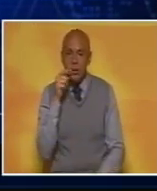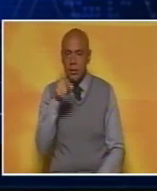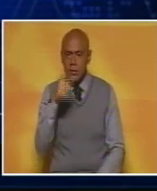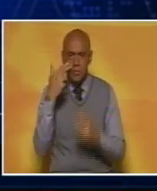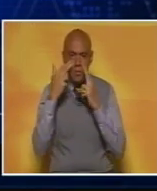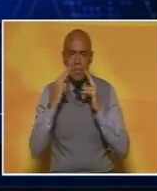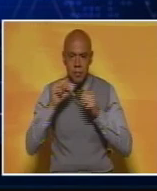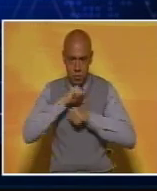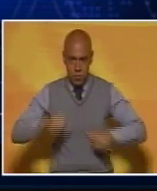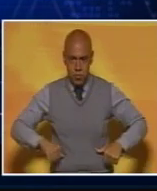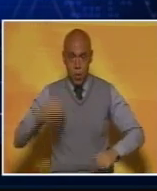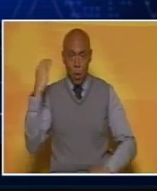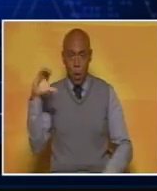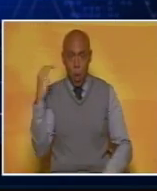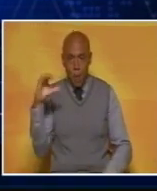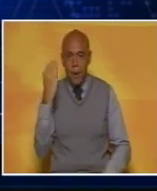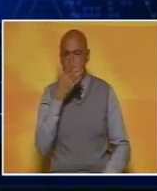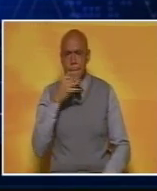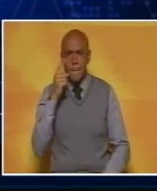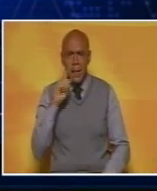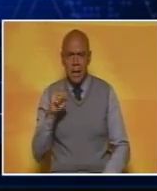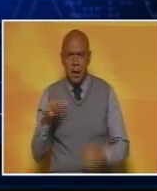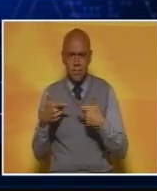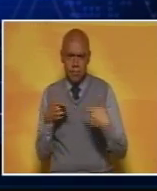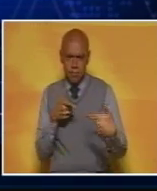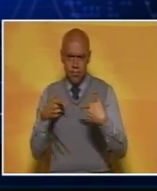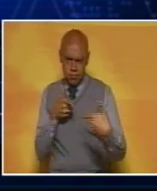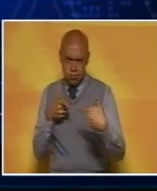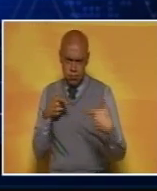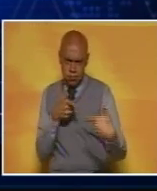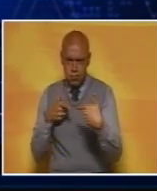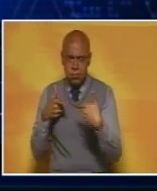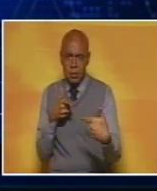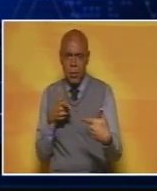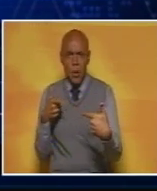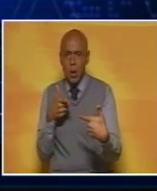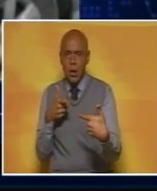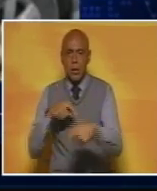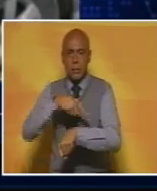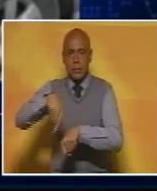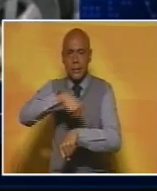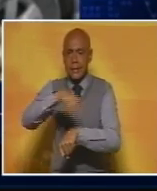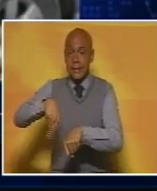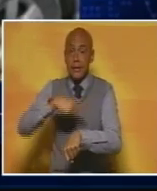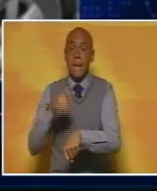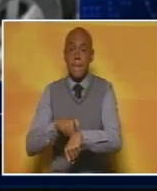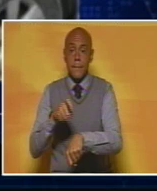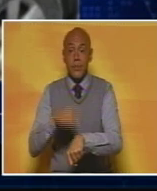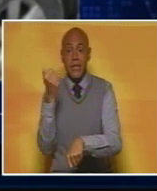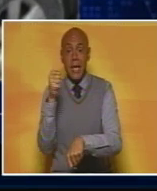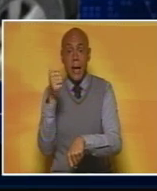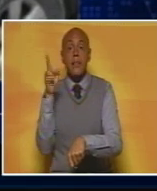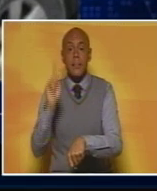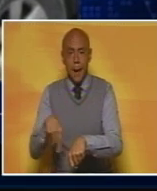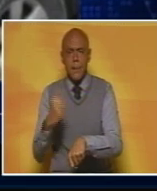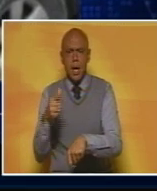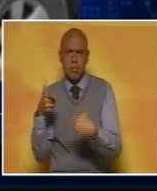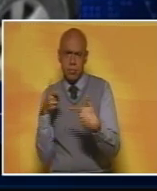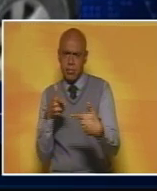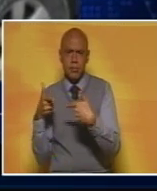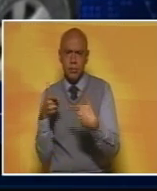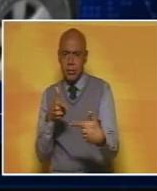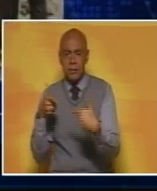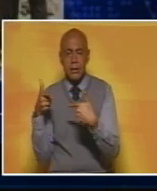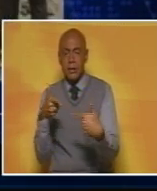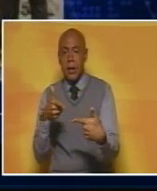FARC, y los atacantes habrían descargado ráfagas de disparos que duraron más de 10 minutos y también dispararon para impedir la